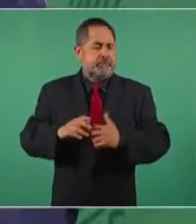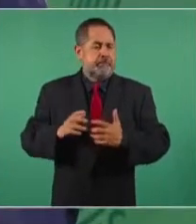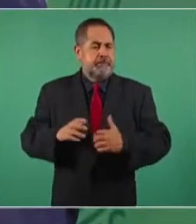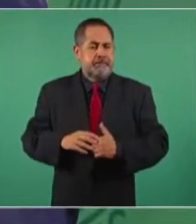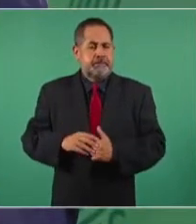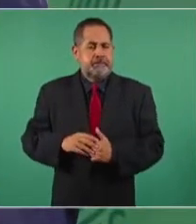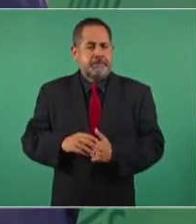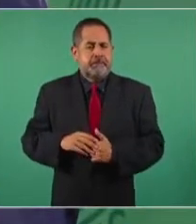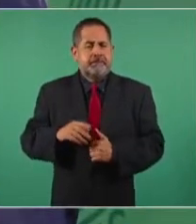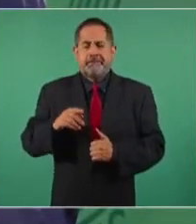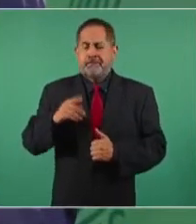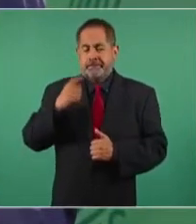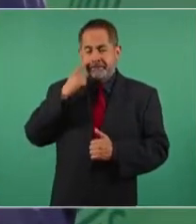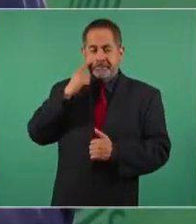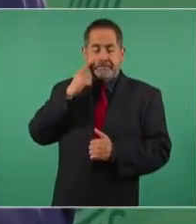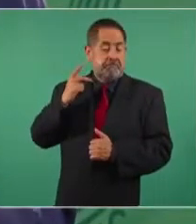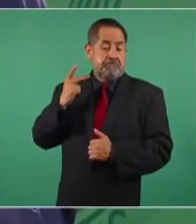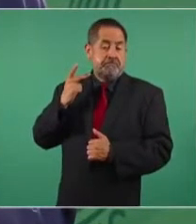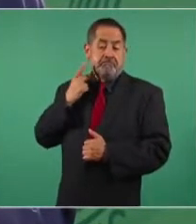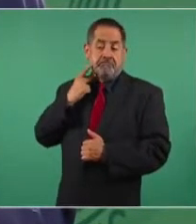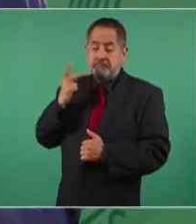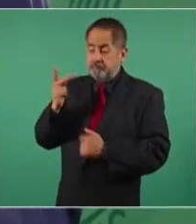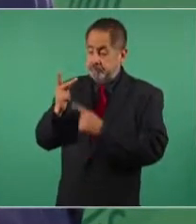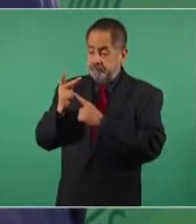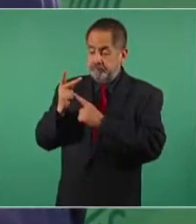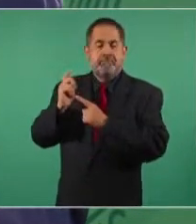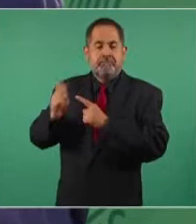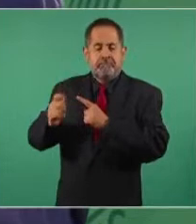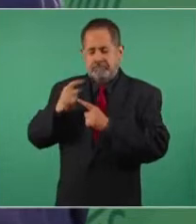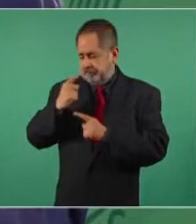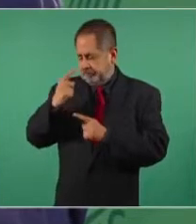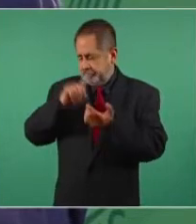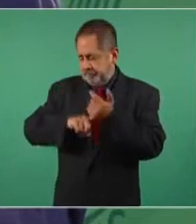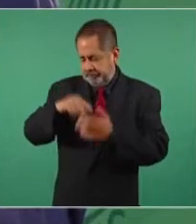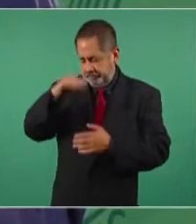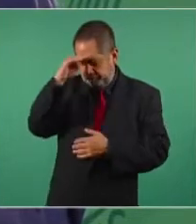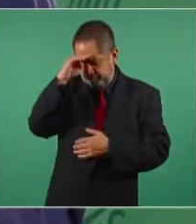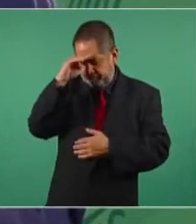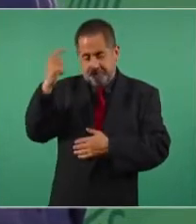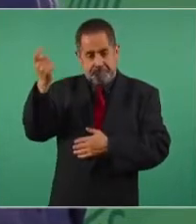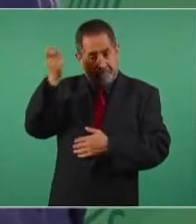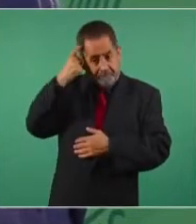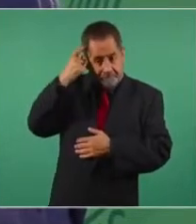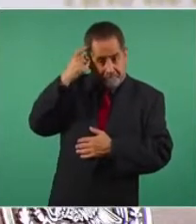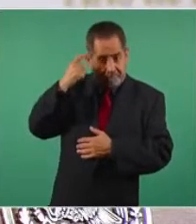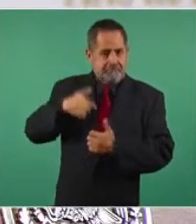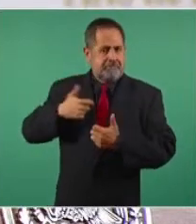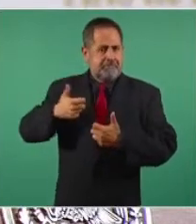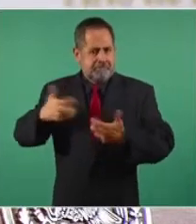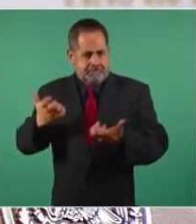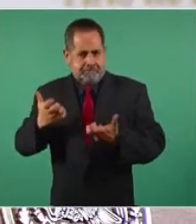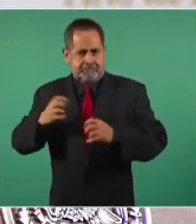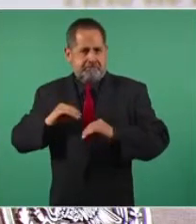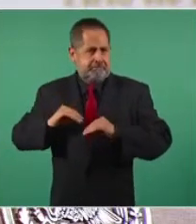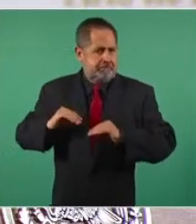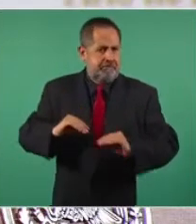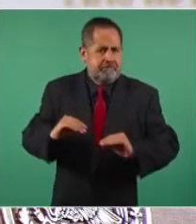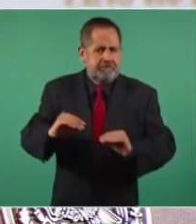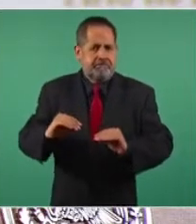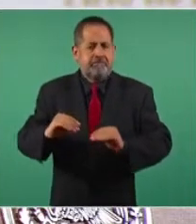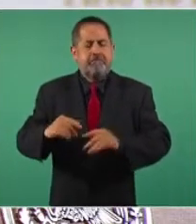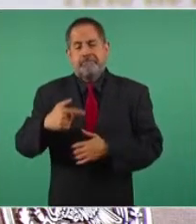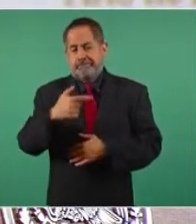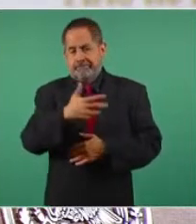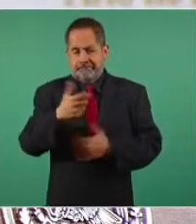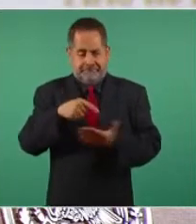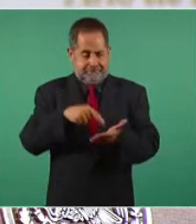es entre otras cosas pensamiento y acción y aquí está